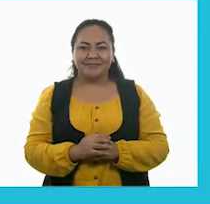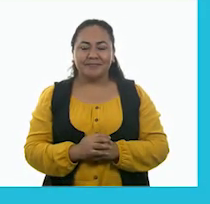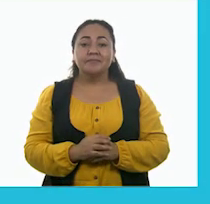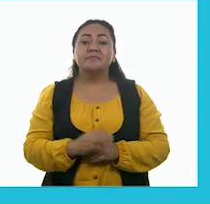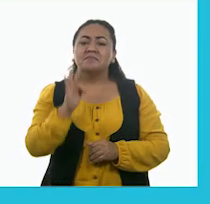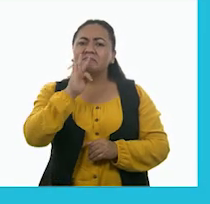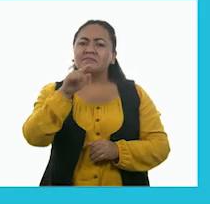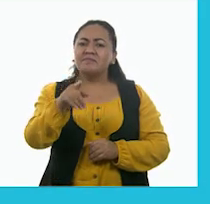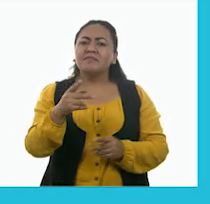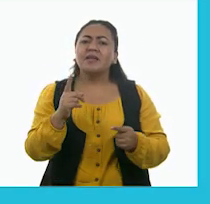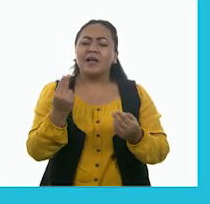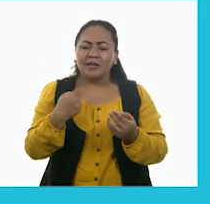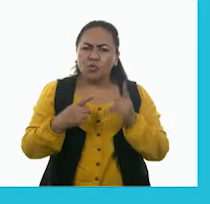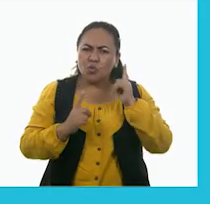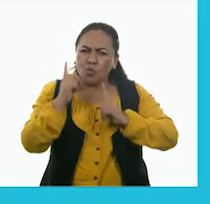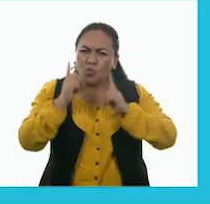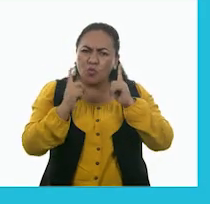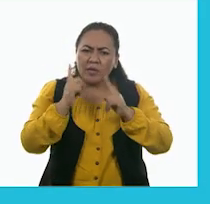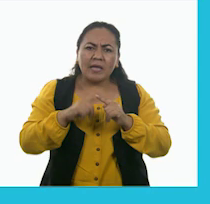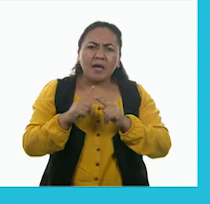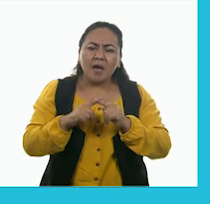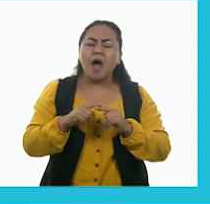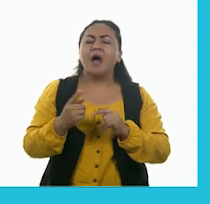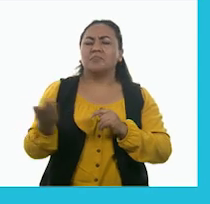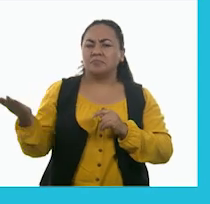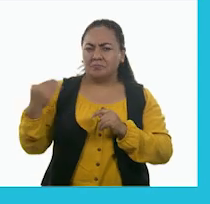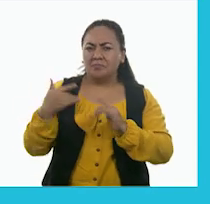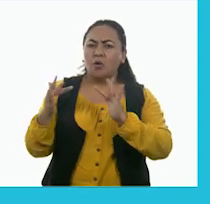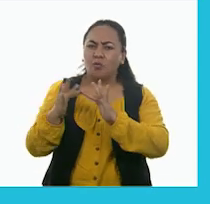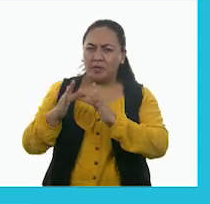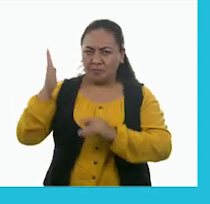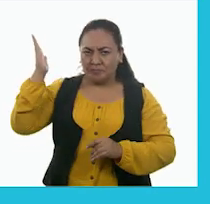Si necesitas ayuda para resolver tus dudas, contáctanos.